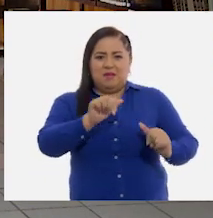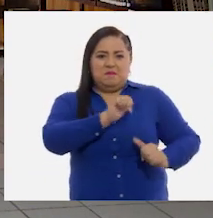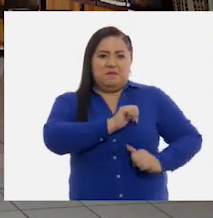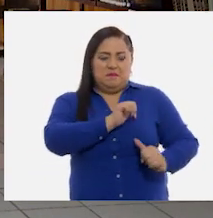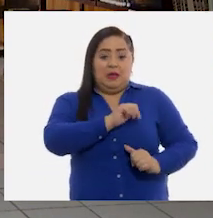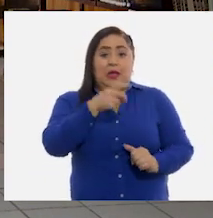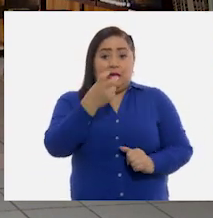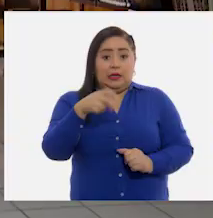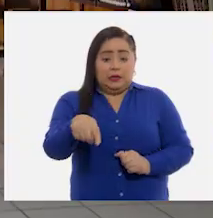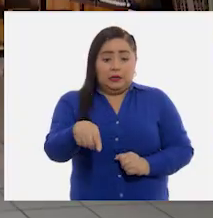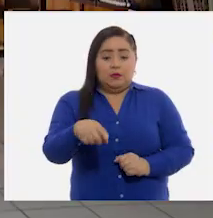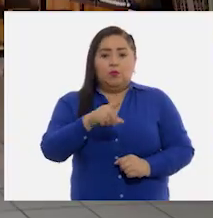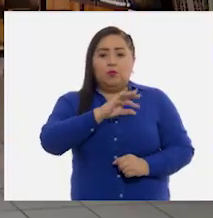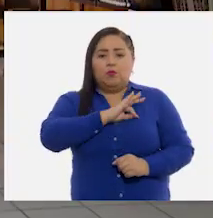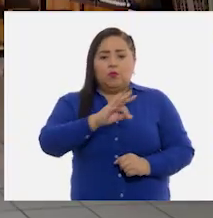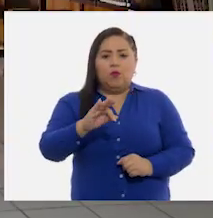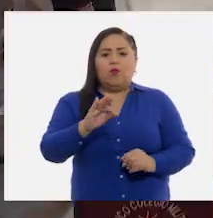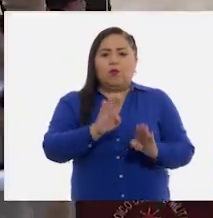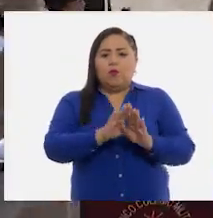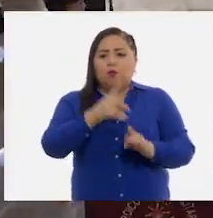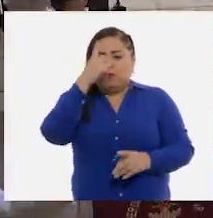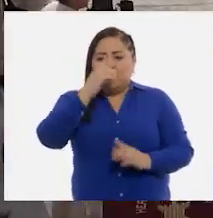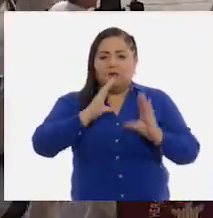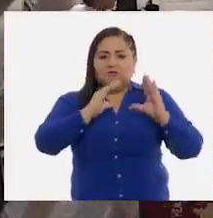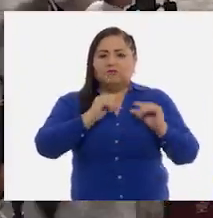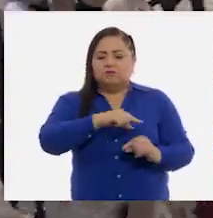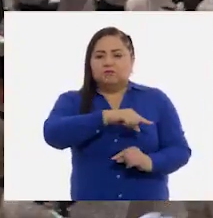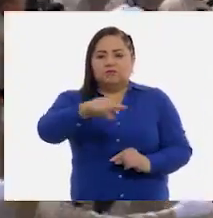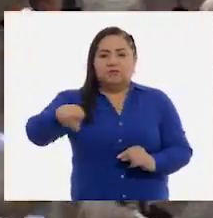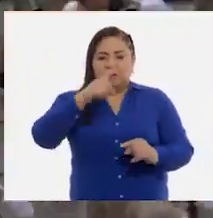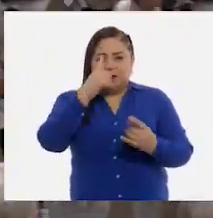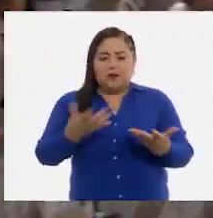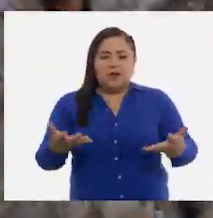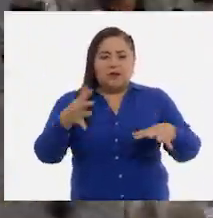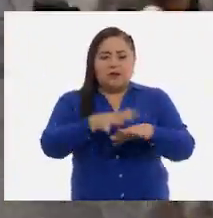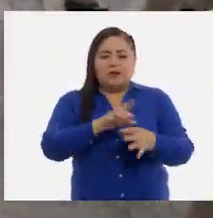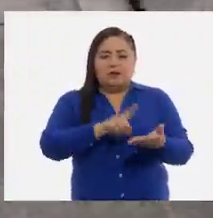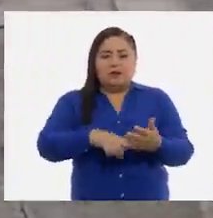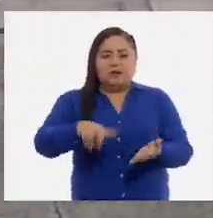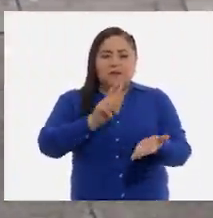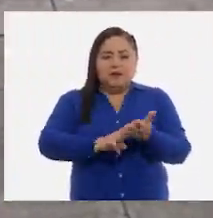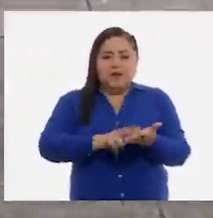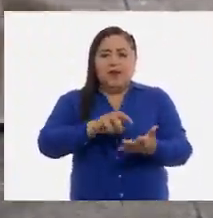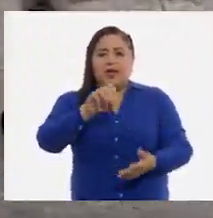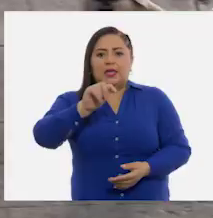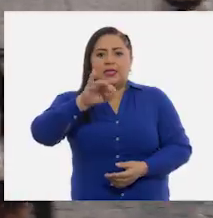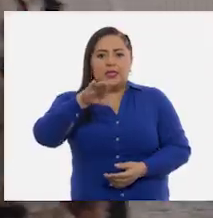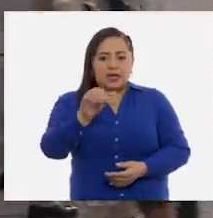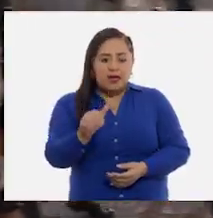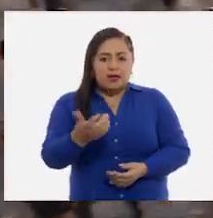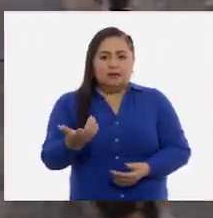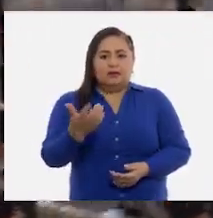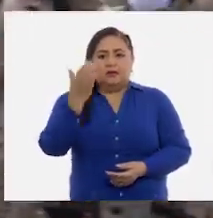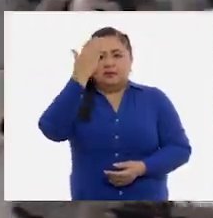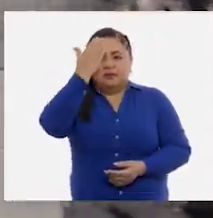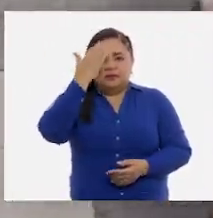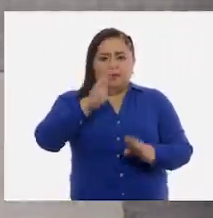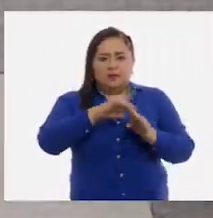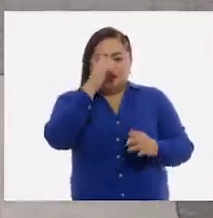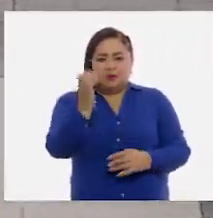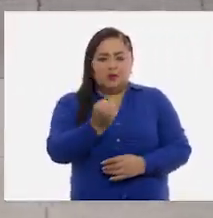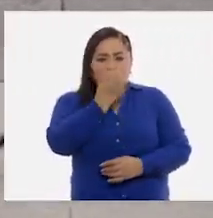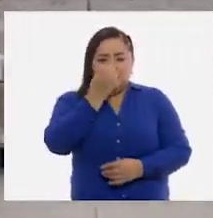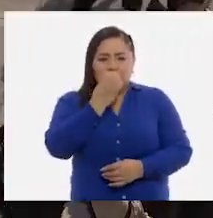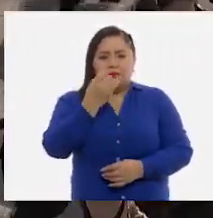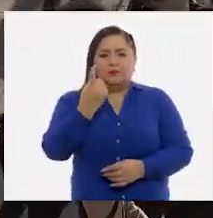Aquí ellos van a poder encontrar una formación integral en ética, valores, formación académica,